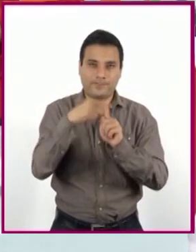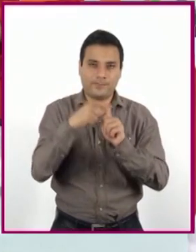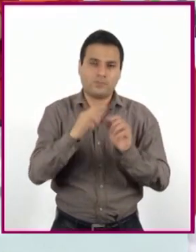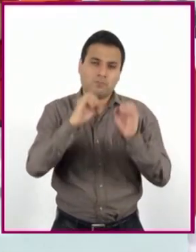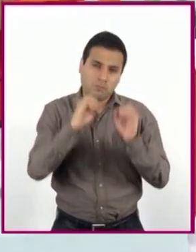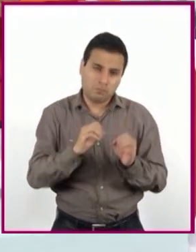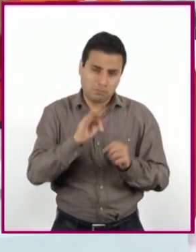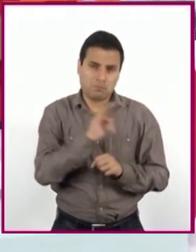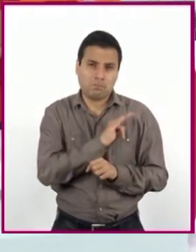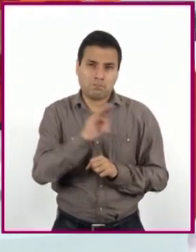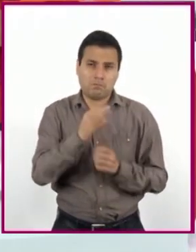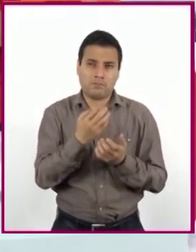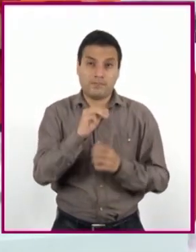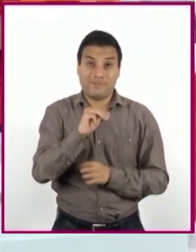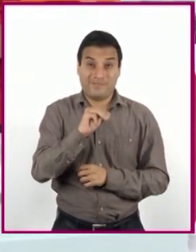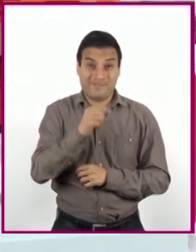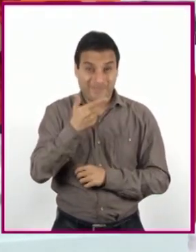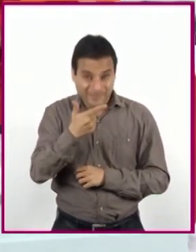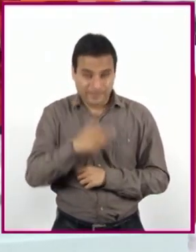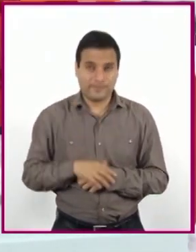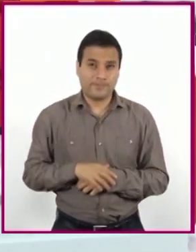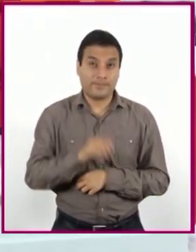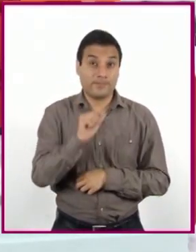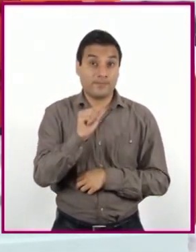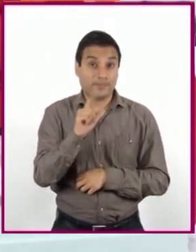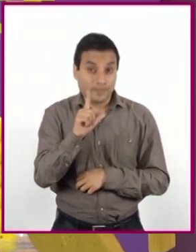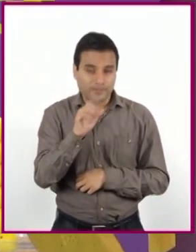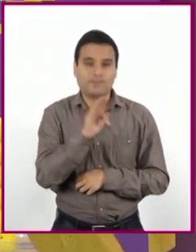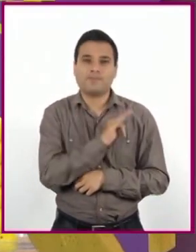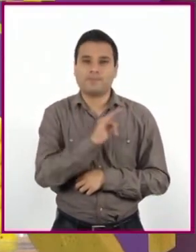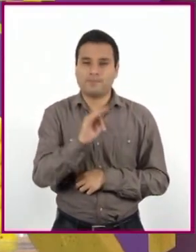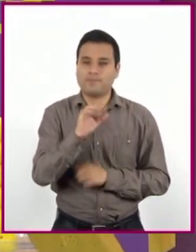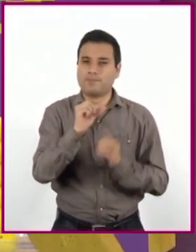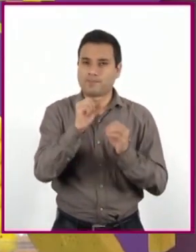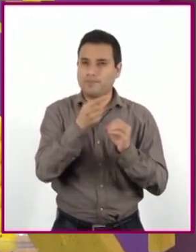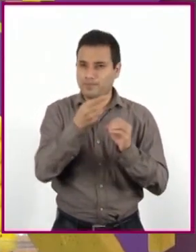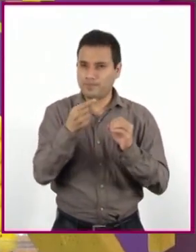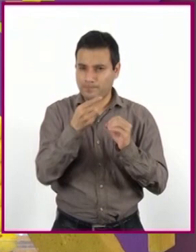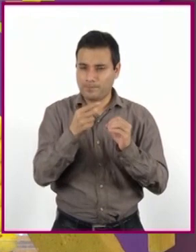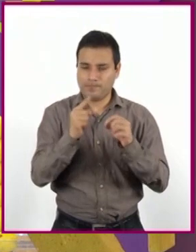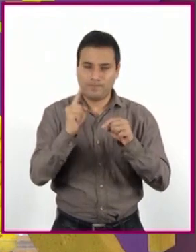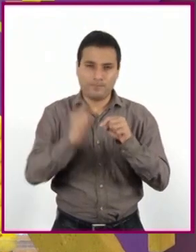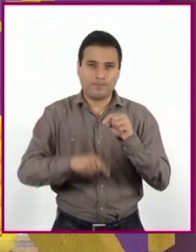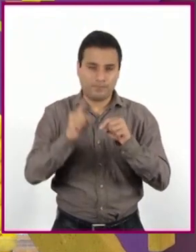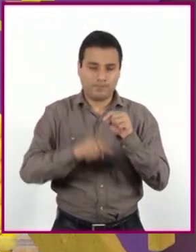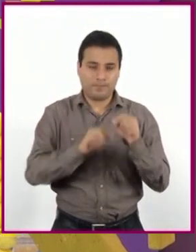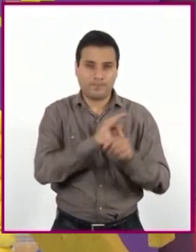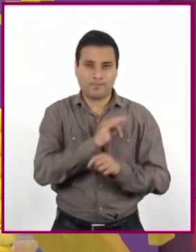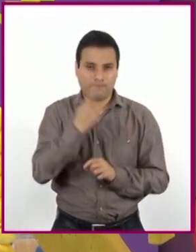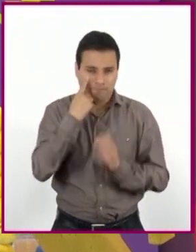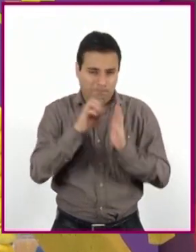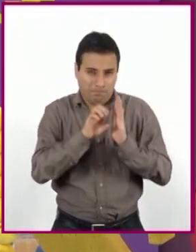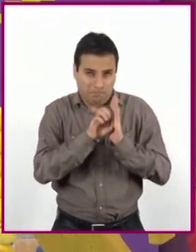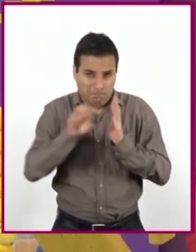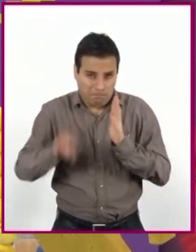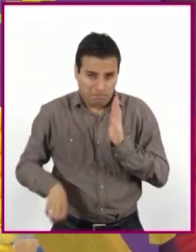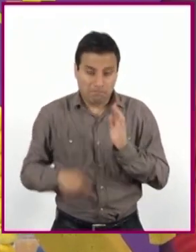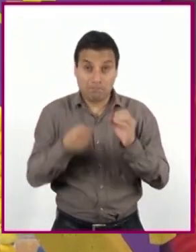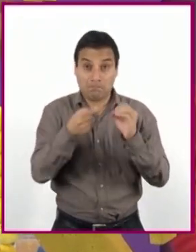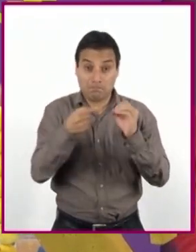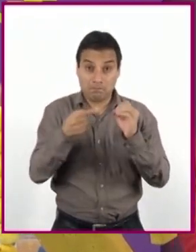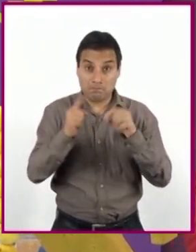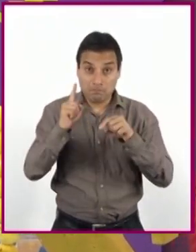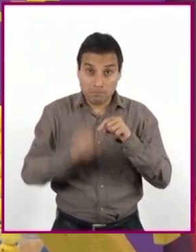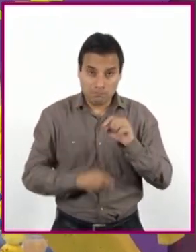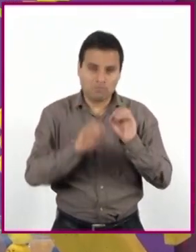por ejemplo, el magnesio o el aluminio. Si hay átomos de elementos que pierden electrones, pero también